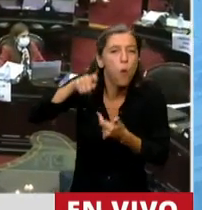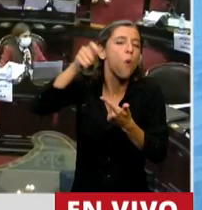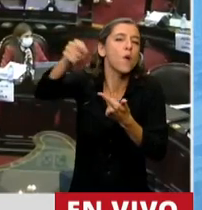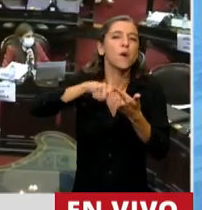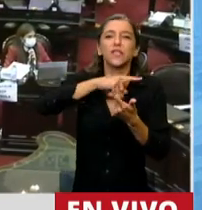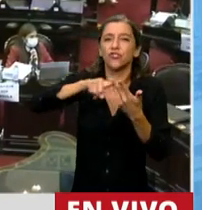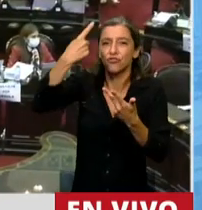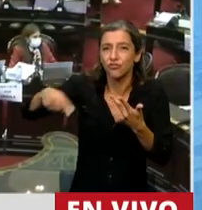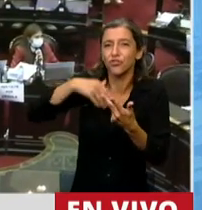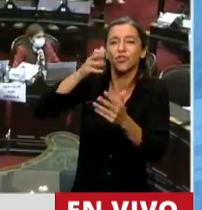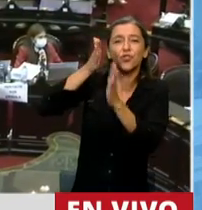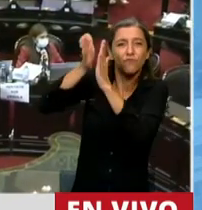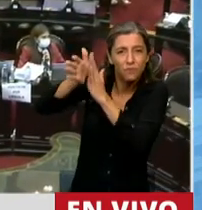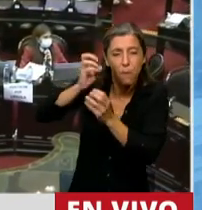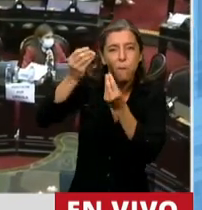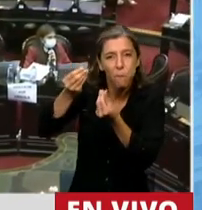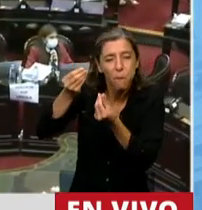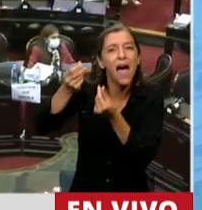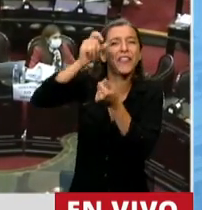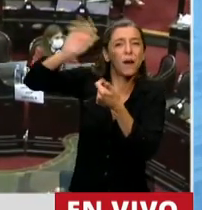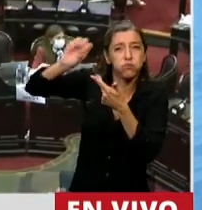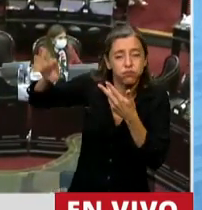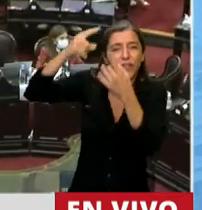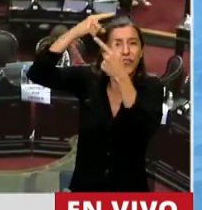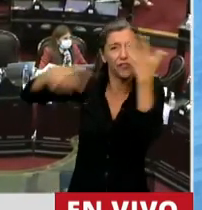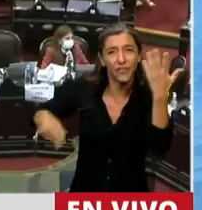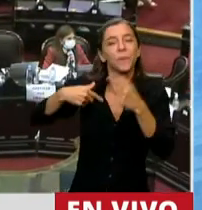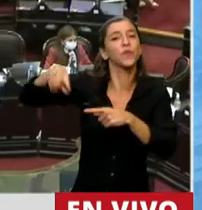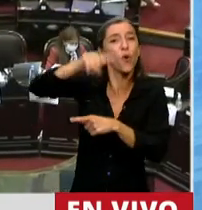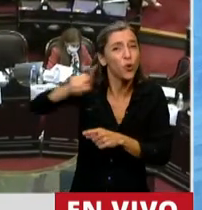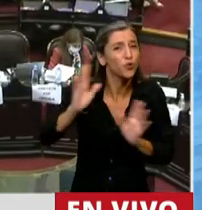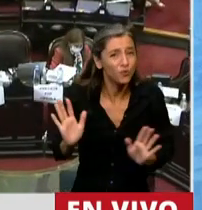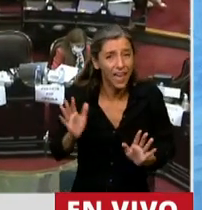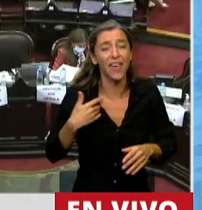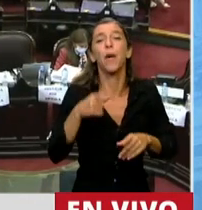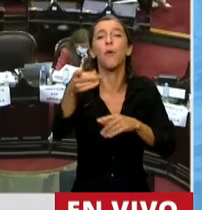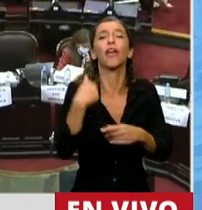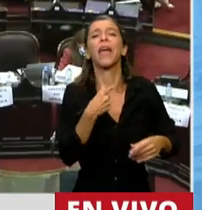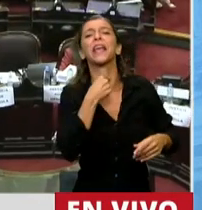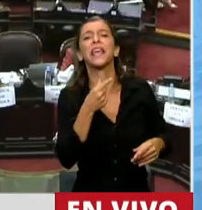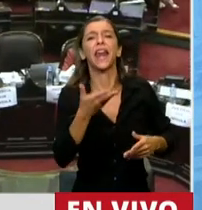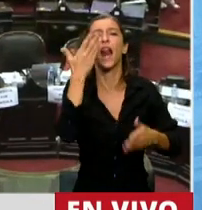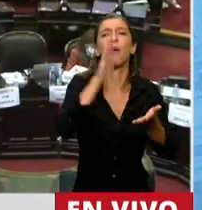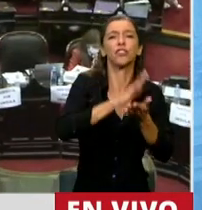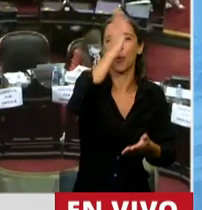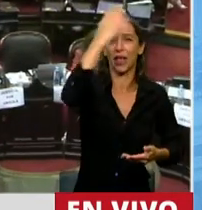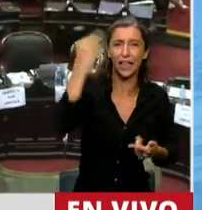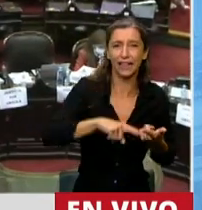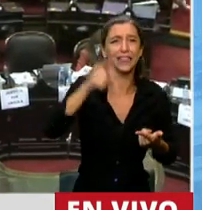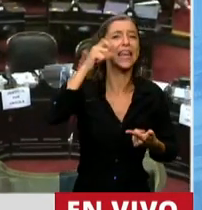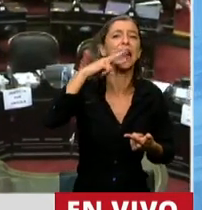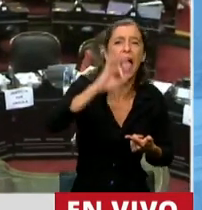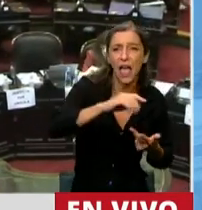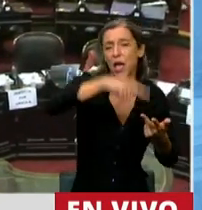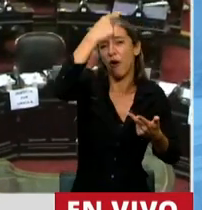con la CIA para hacer creer que los líderes populares, Cristina Kirchner, Evo Morales y todo el resto de líderes populares de